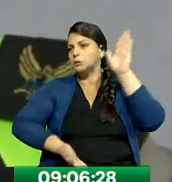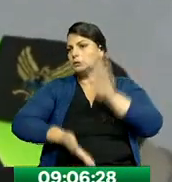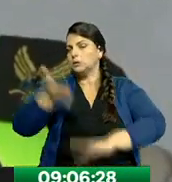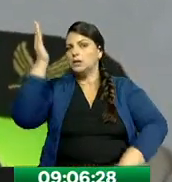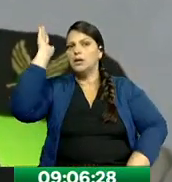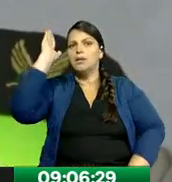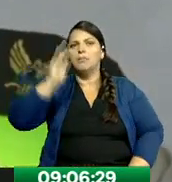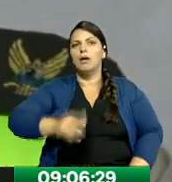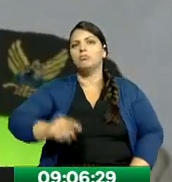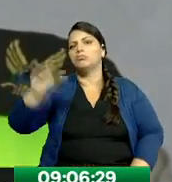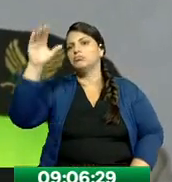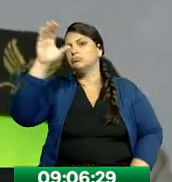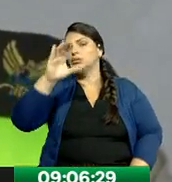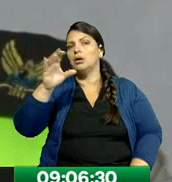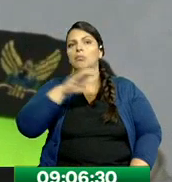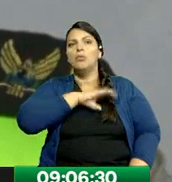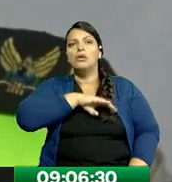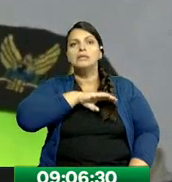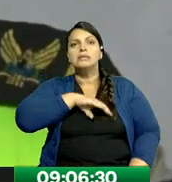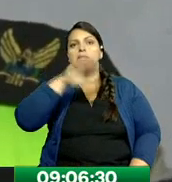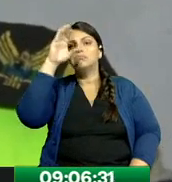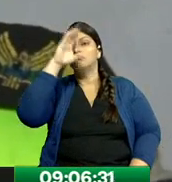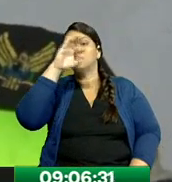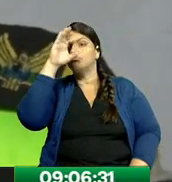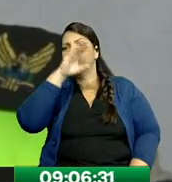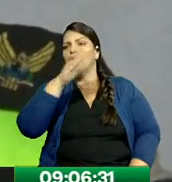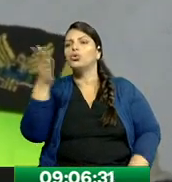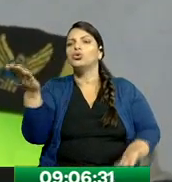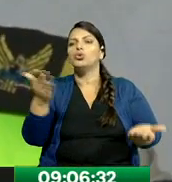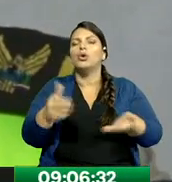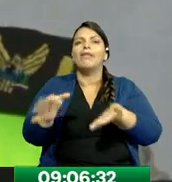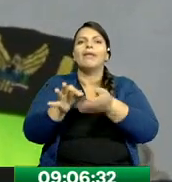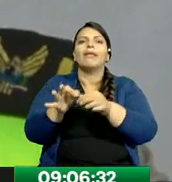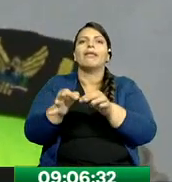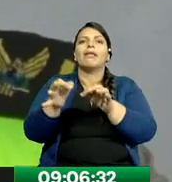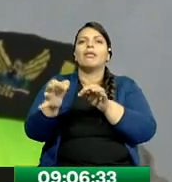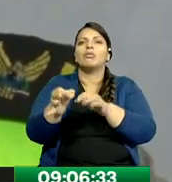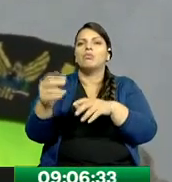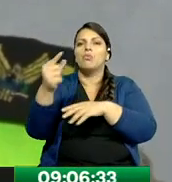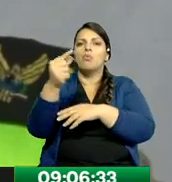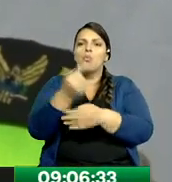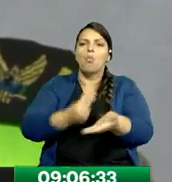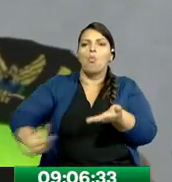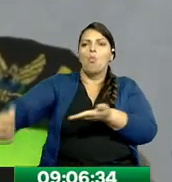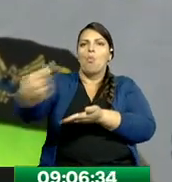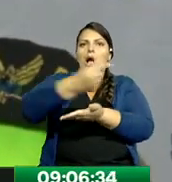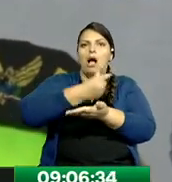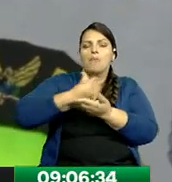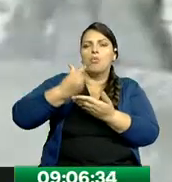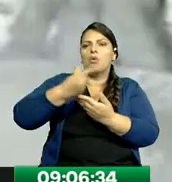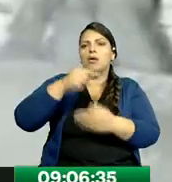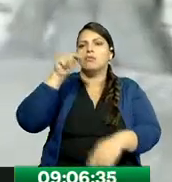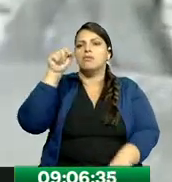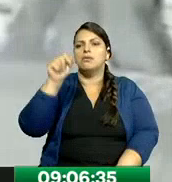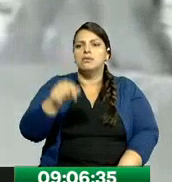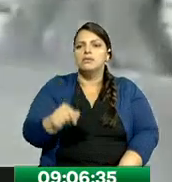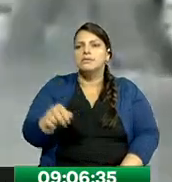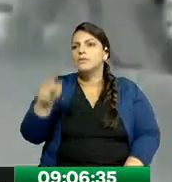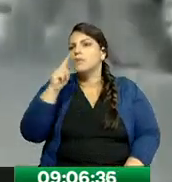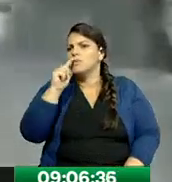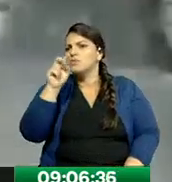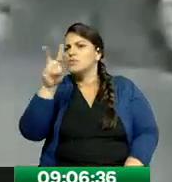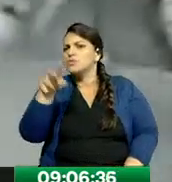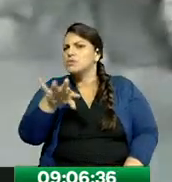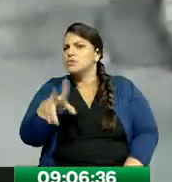Guabo, de la provincia del Oro, mediante allanamientos que se realizan a diferentes viviendas. En este